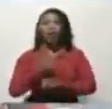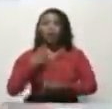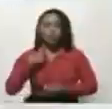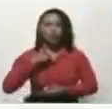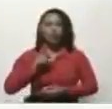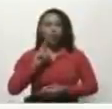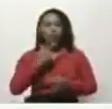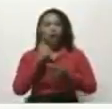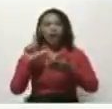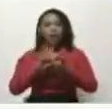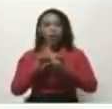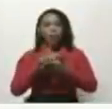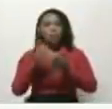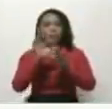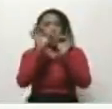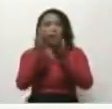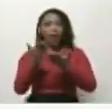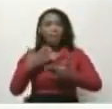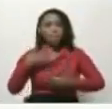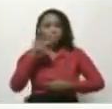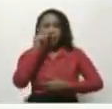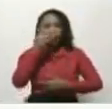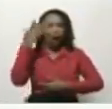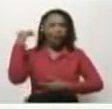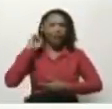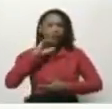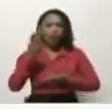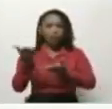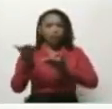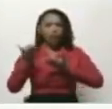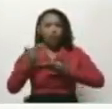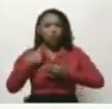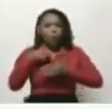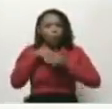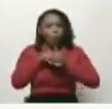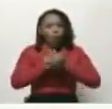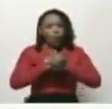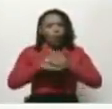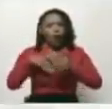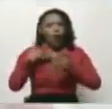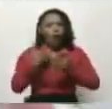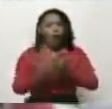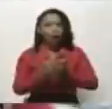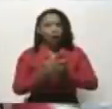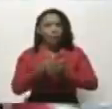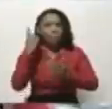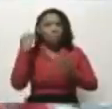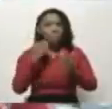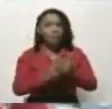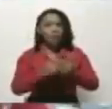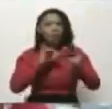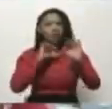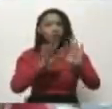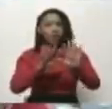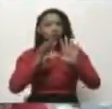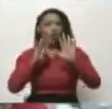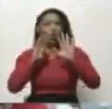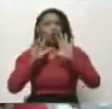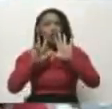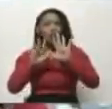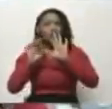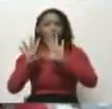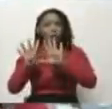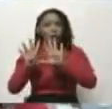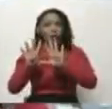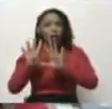librito, me lo regaló mi papá hace muchísimos años y lo mantuve exactamente hasta 1989,